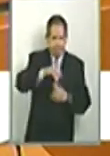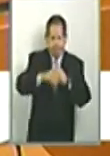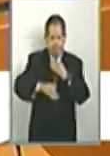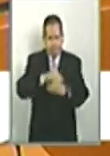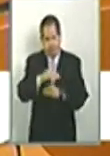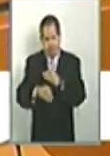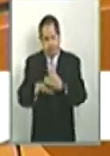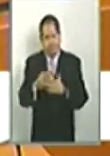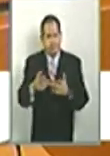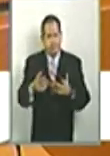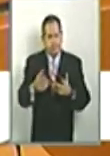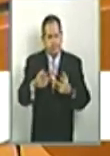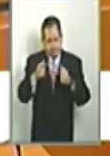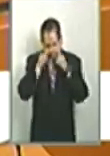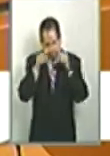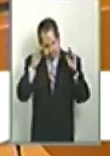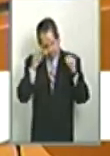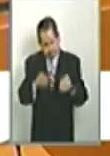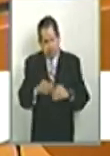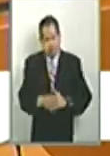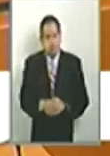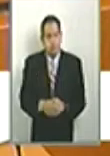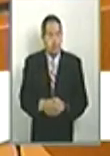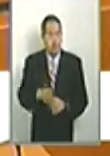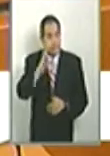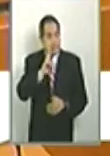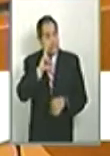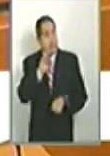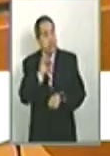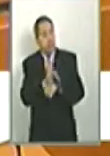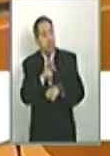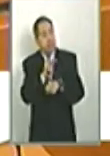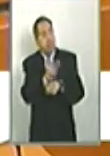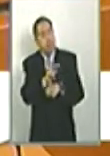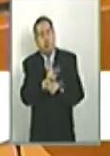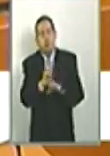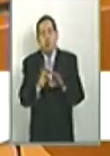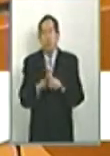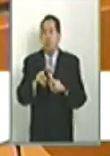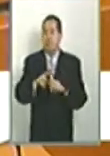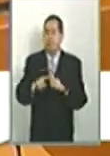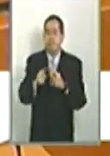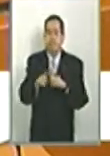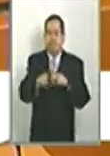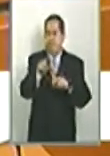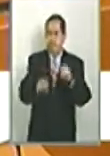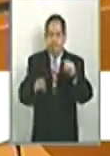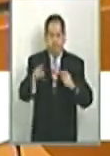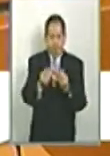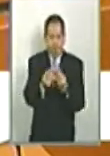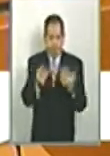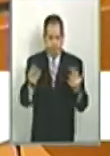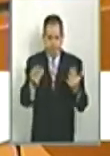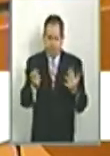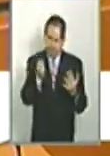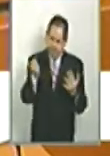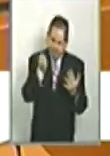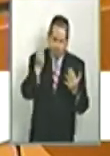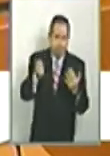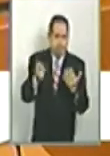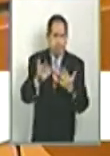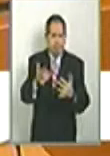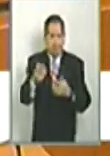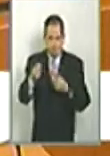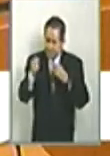todos sus sentidos. Vamos a vigilar desde luego que esta pluralidad a la que llegamos afortunadamente después